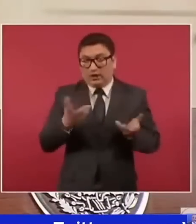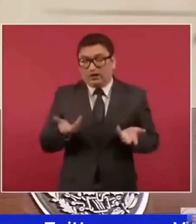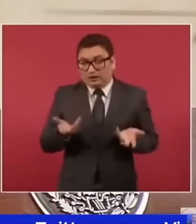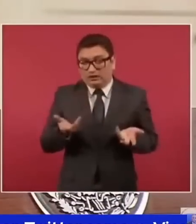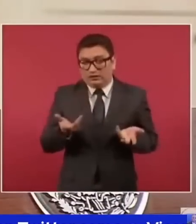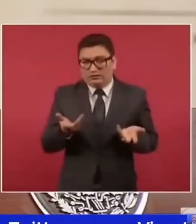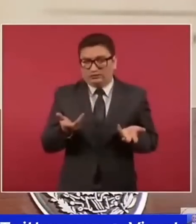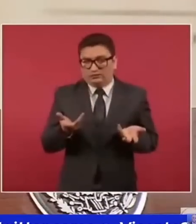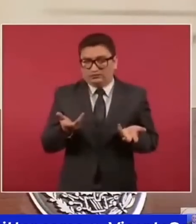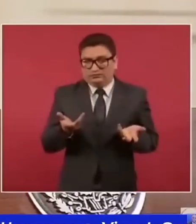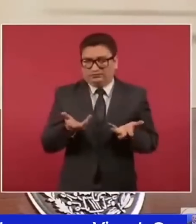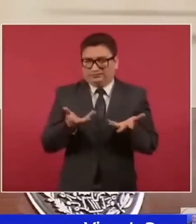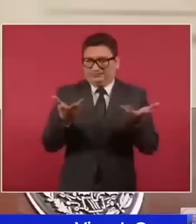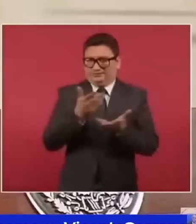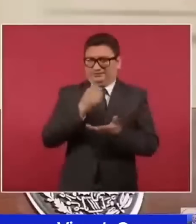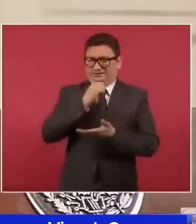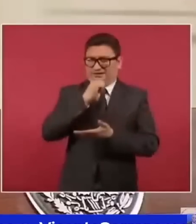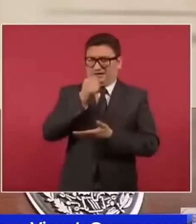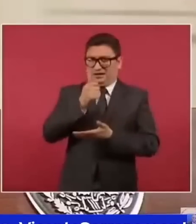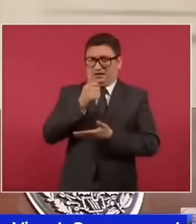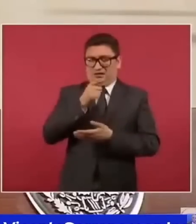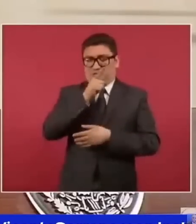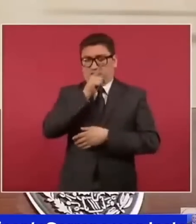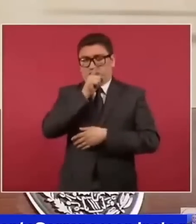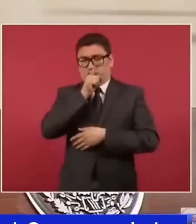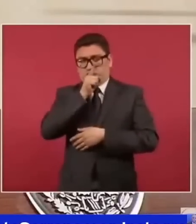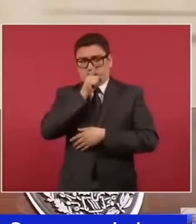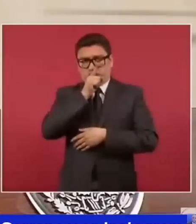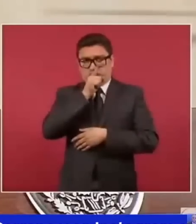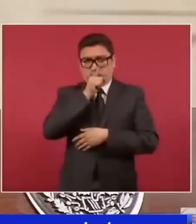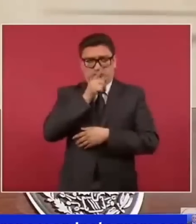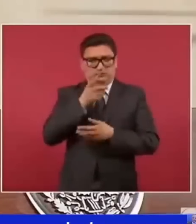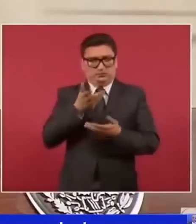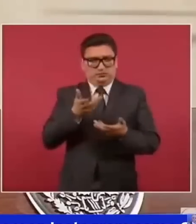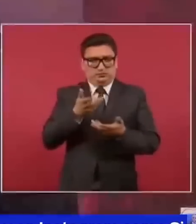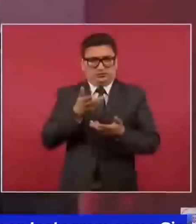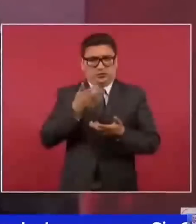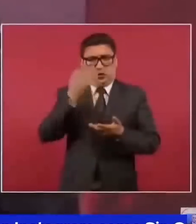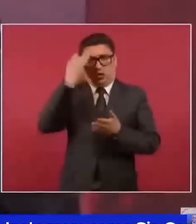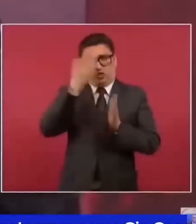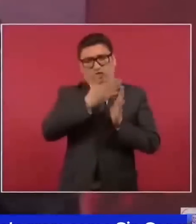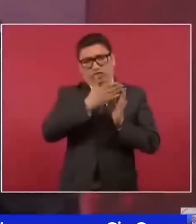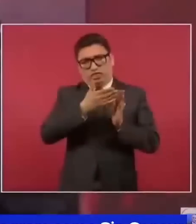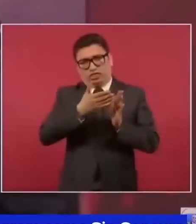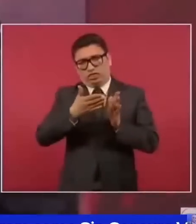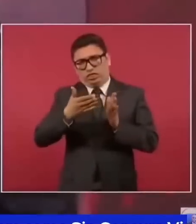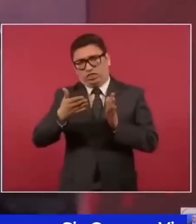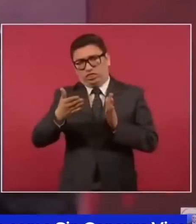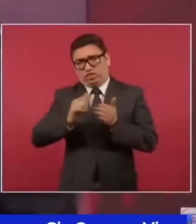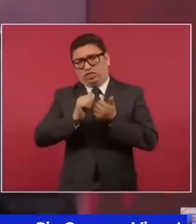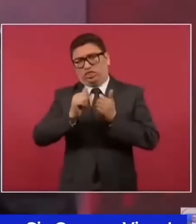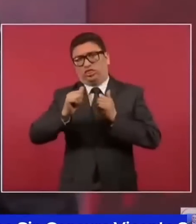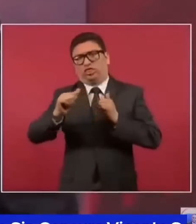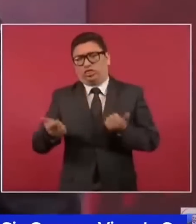no hayan actuado o se hayan tardado en actuar.